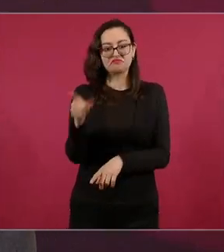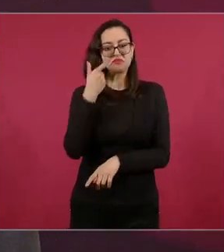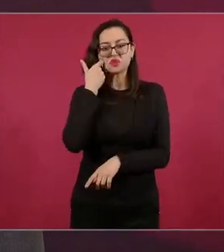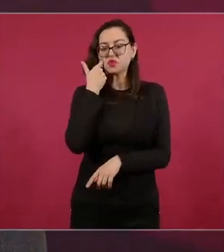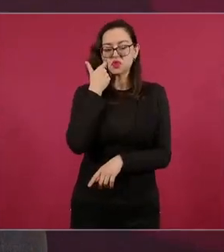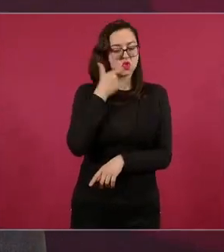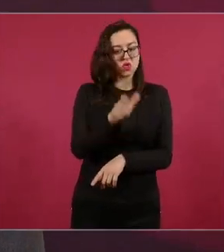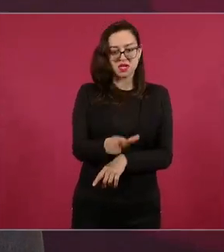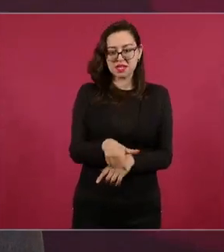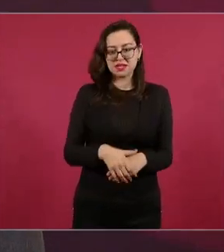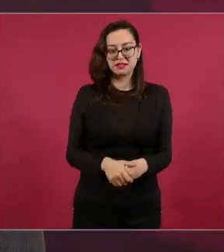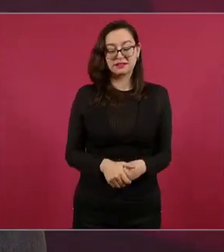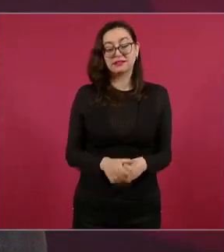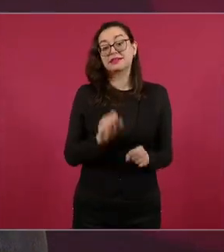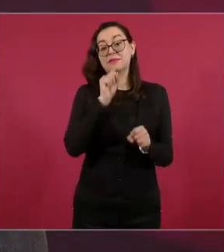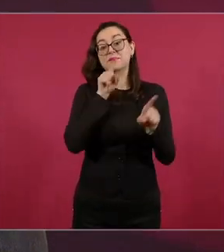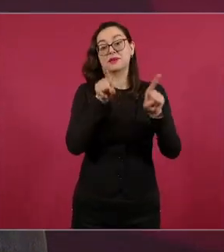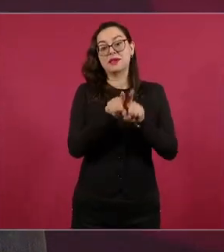quedemos mal